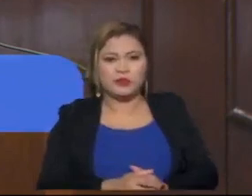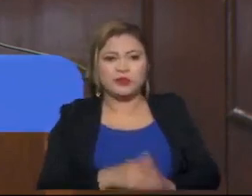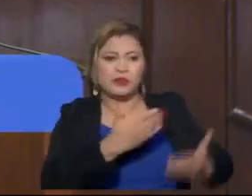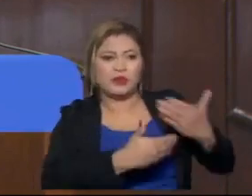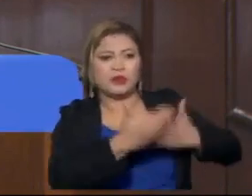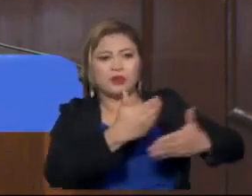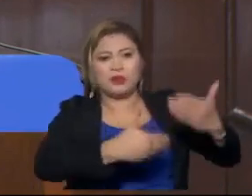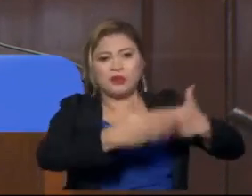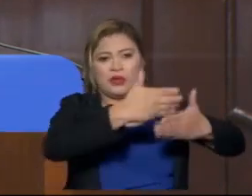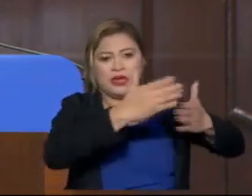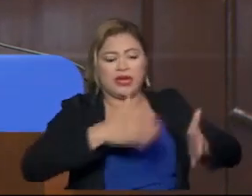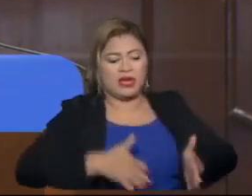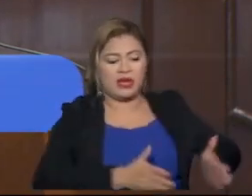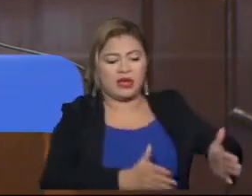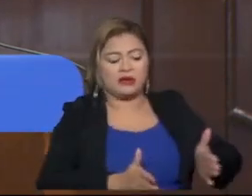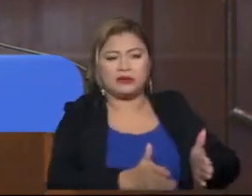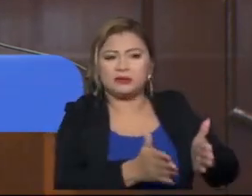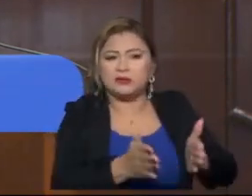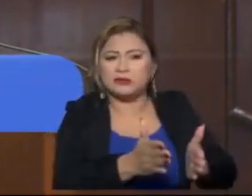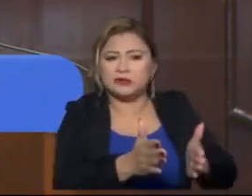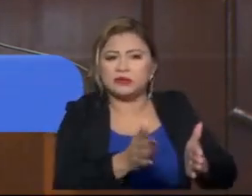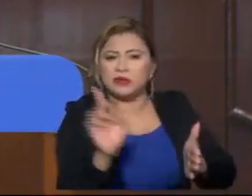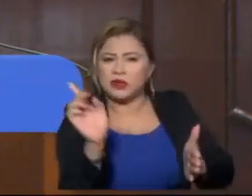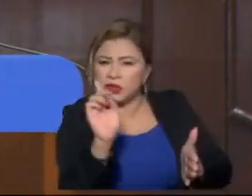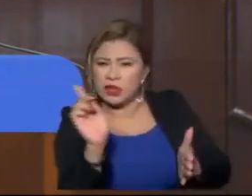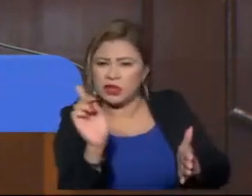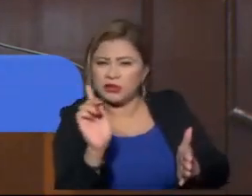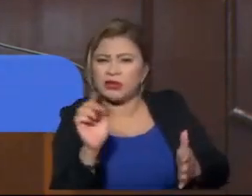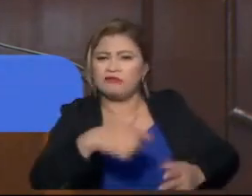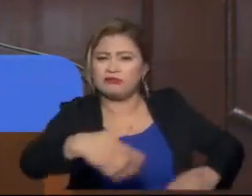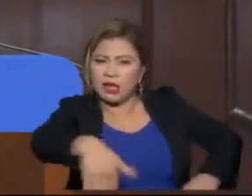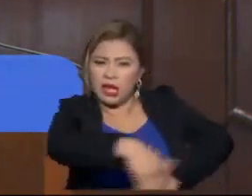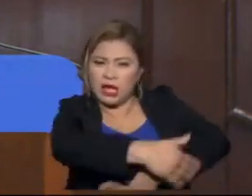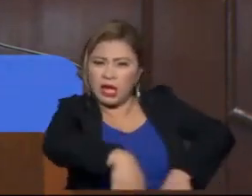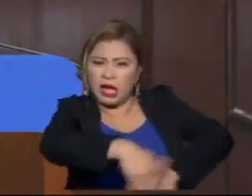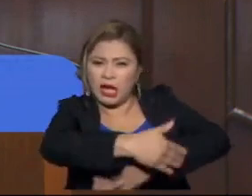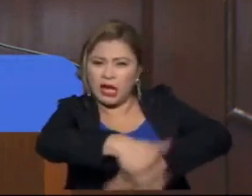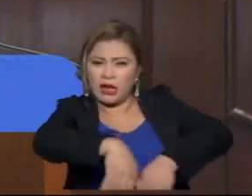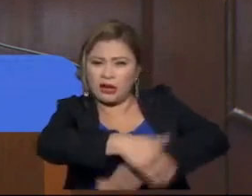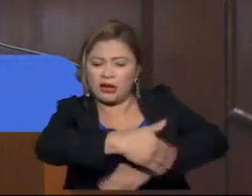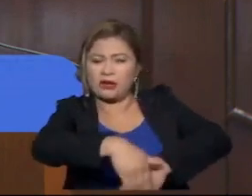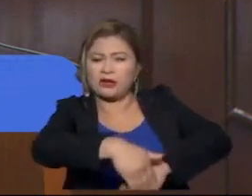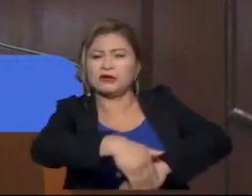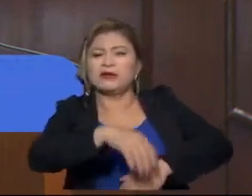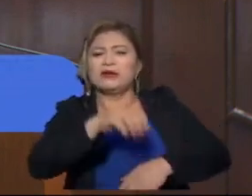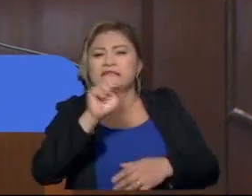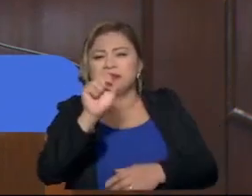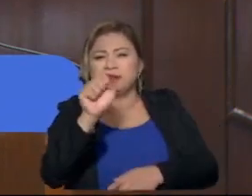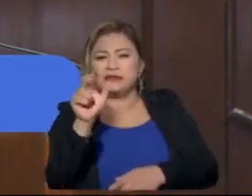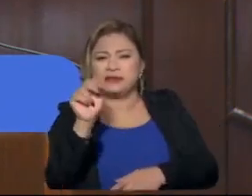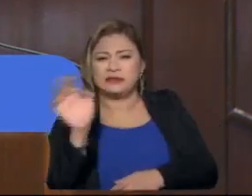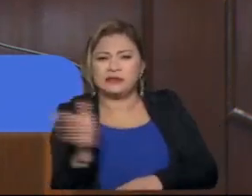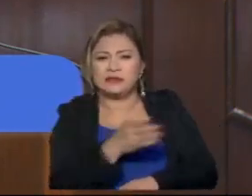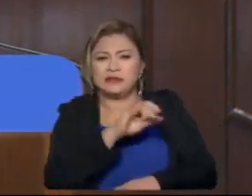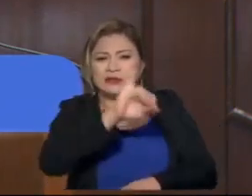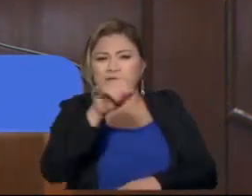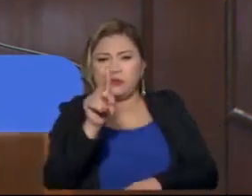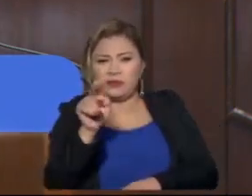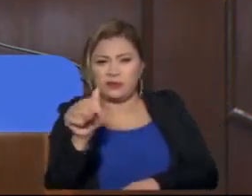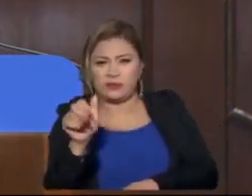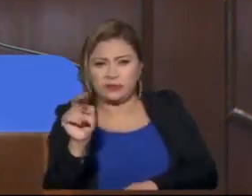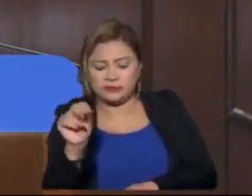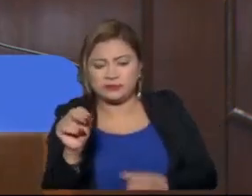Construcción de caminos del distrito Besicó, de la carretera Panamericana, San Juan,